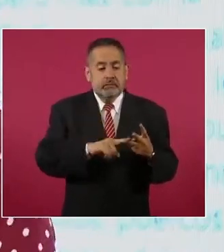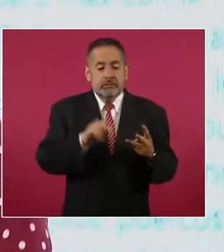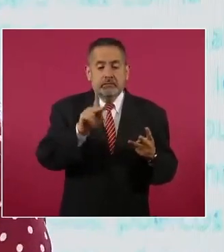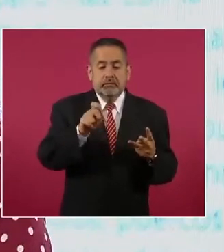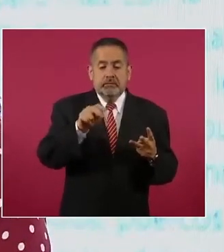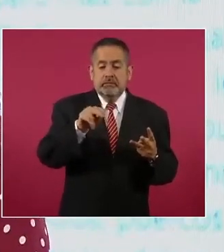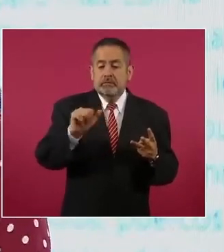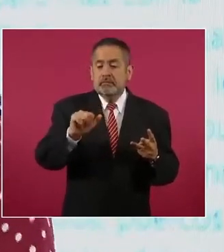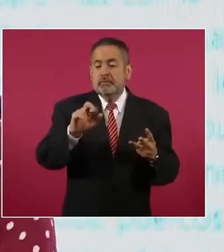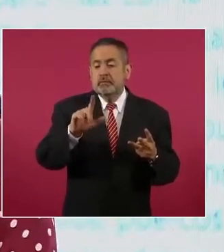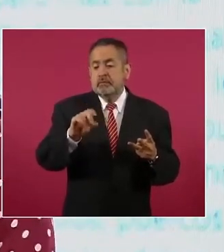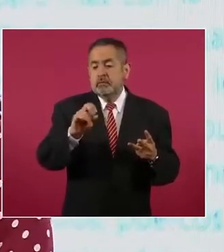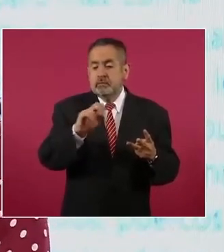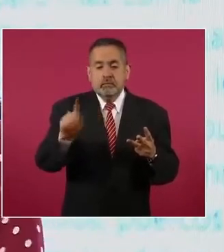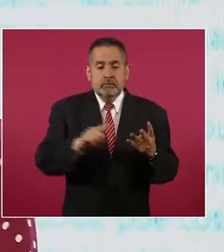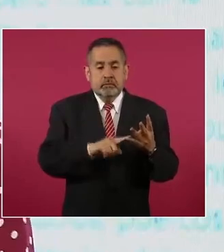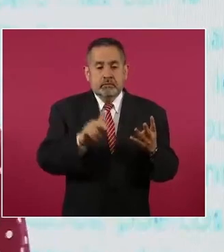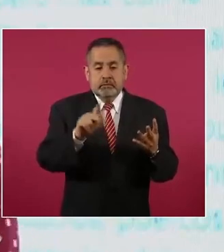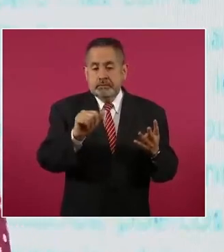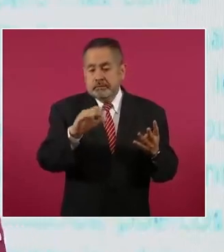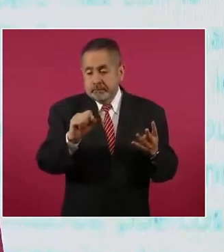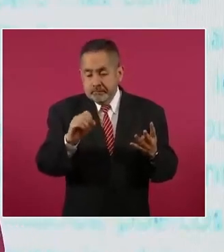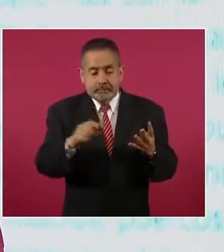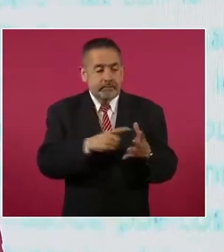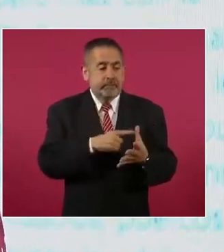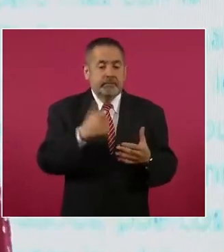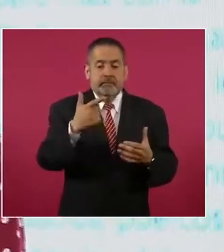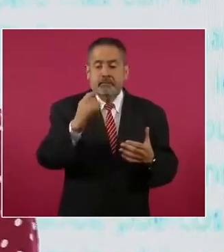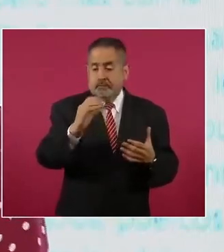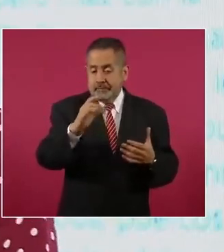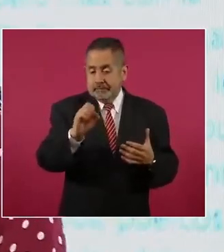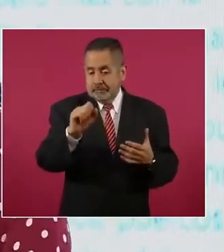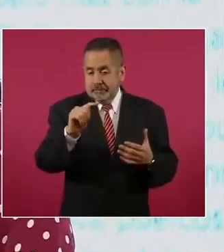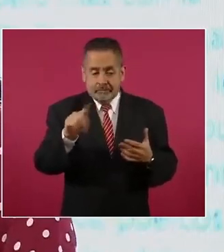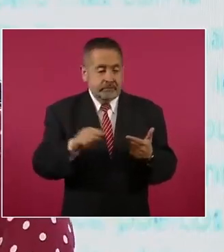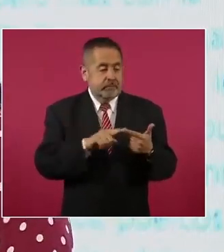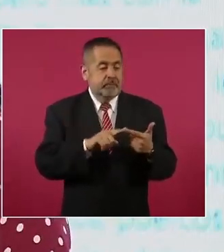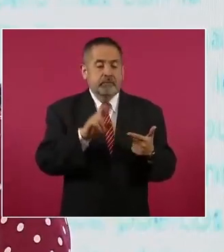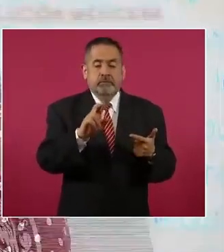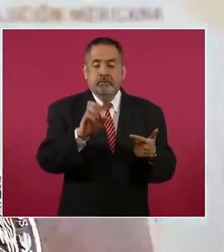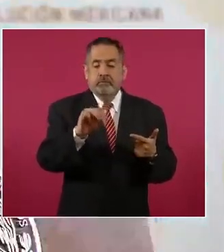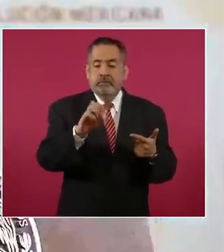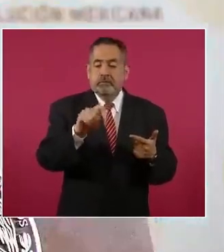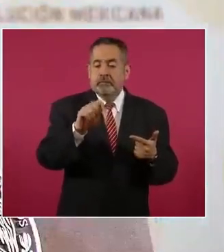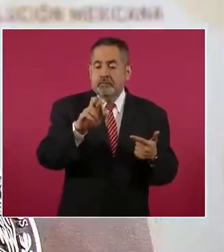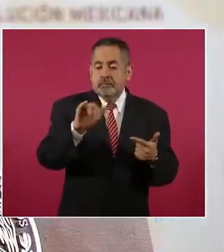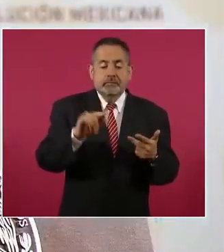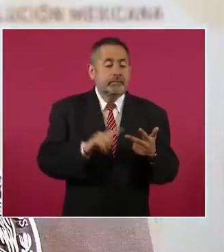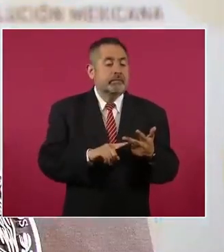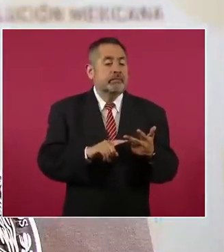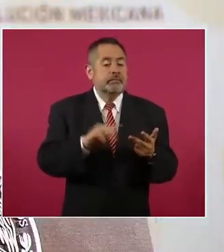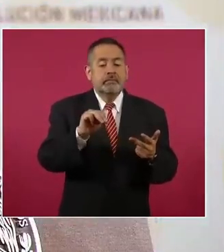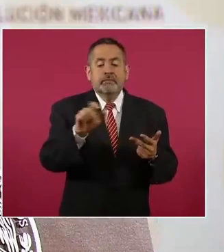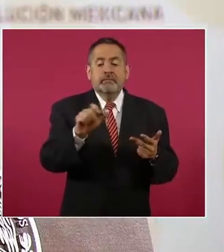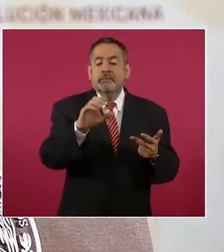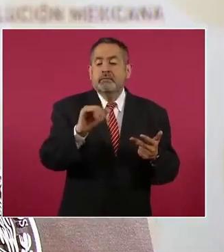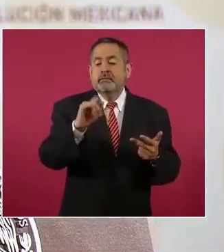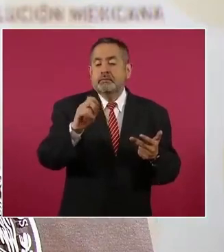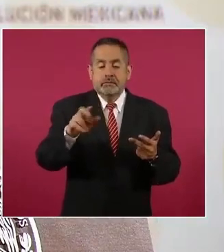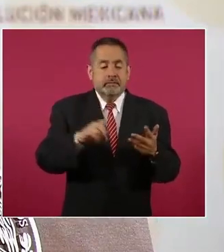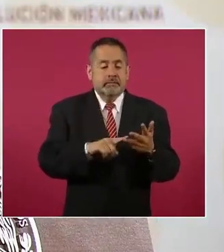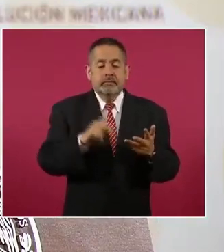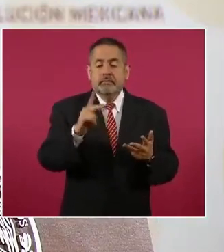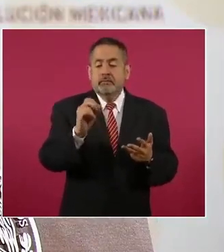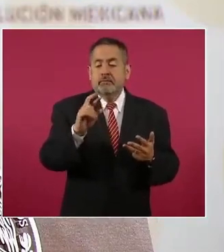López Rabadán, Pacaso, José Antonio Crespo, Julen Rementería, Max Kaiser, Porfirio